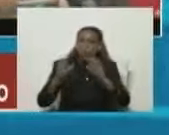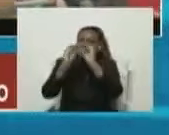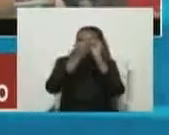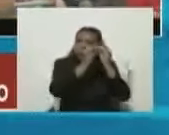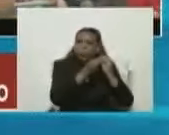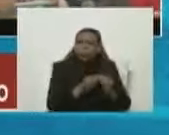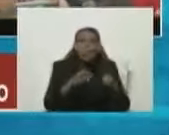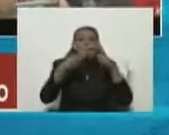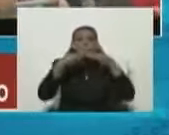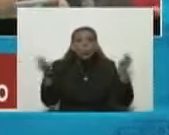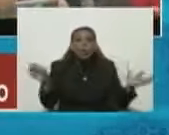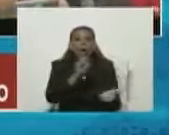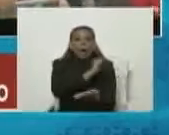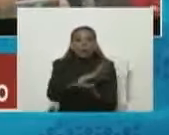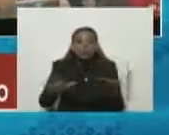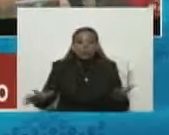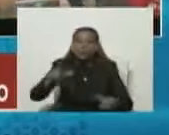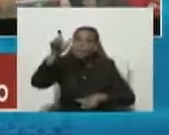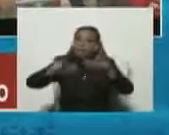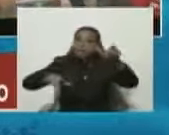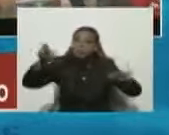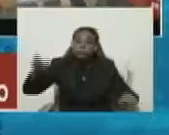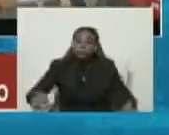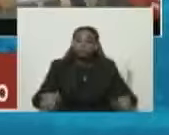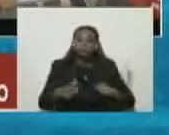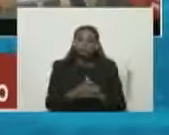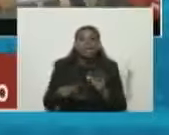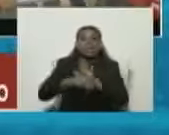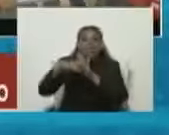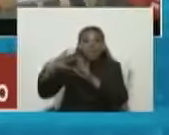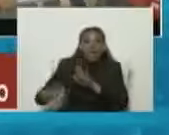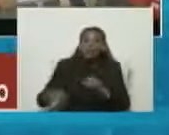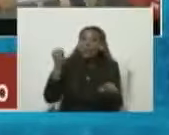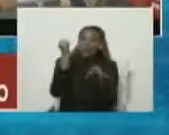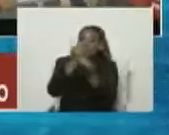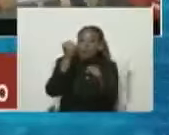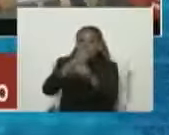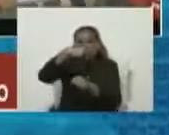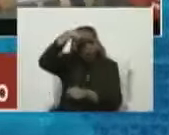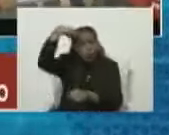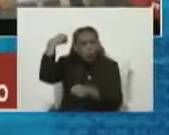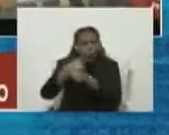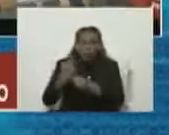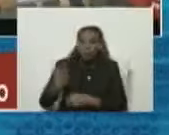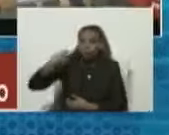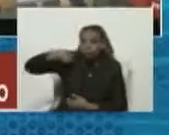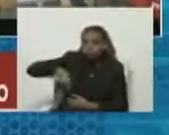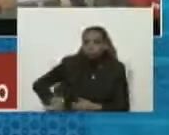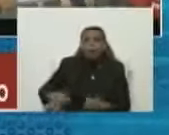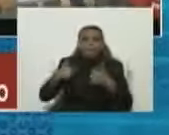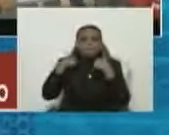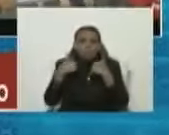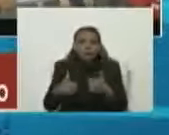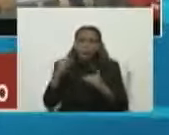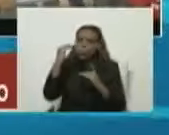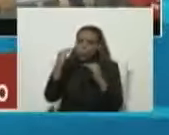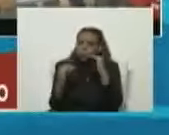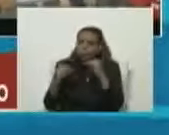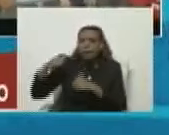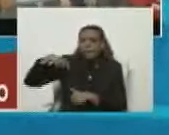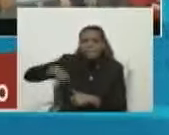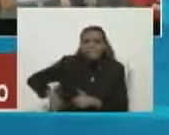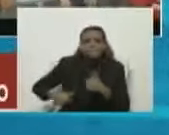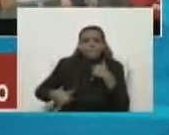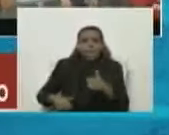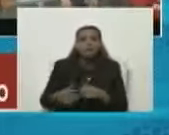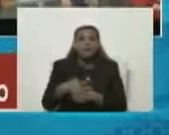recuperada, pública y gratuita, el derecho al trabajo, al ingreso justo,